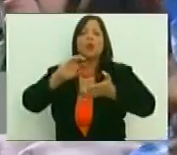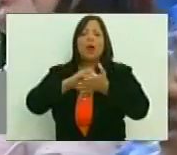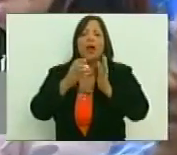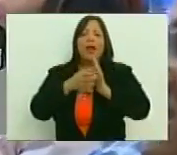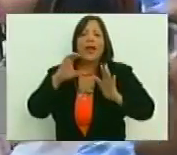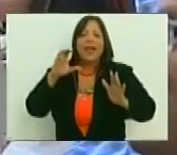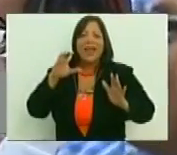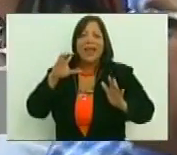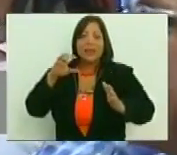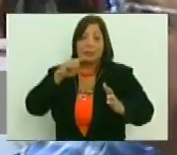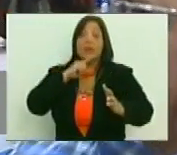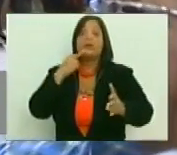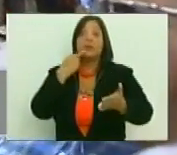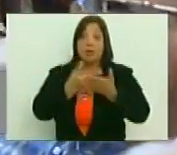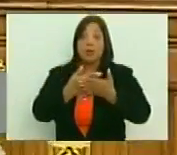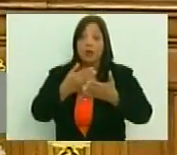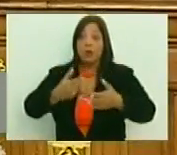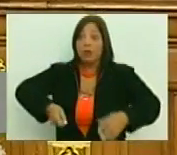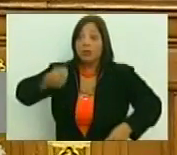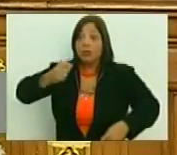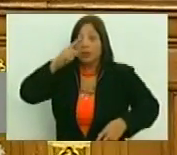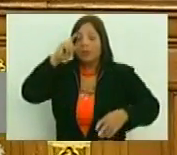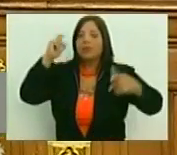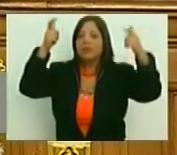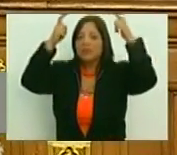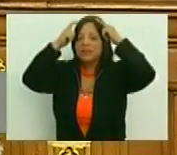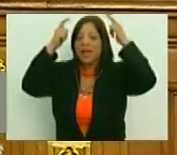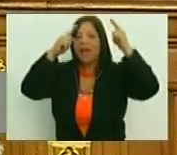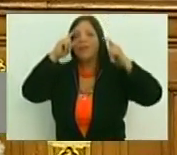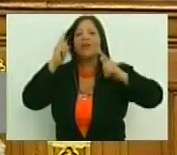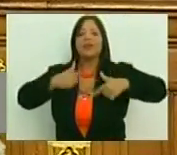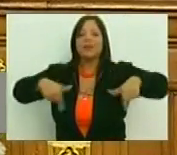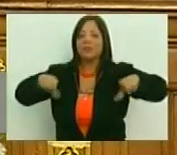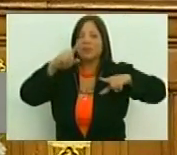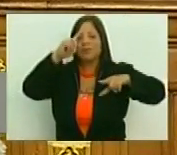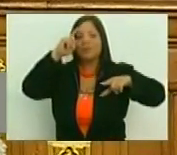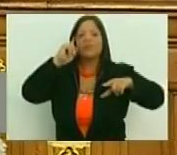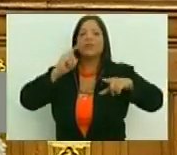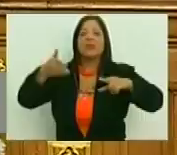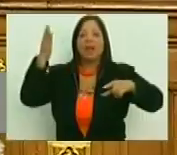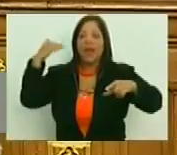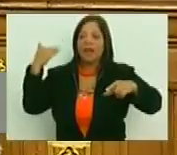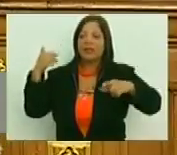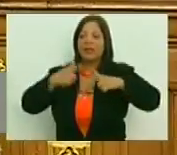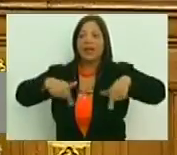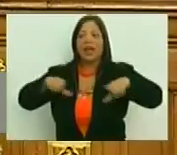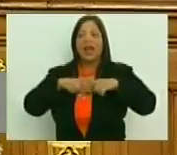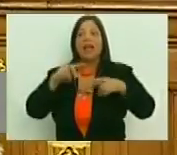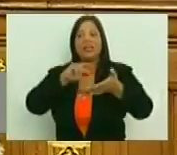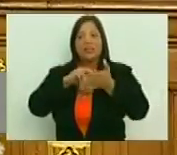Esa palabra la dijo Chávez el día que yo lo presenté en el Ateneo de el otrora Ateneo de Caracas.